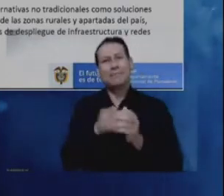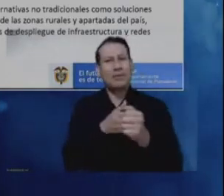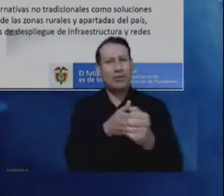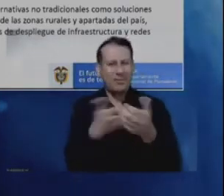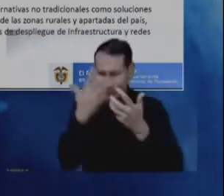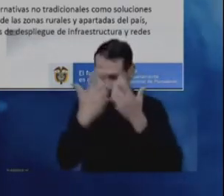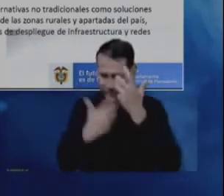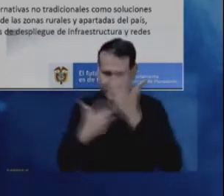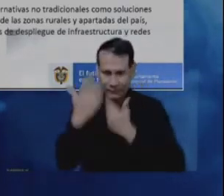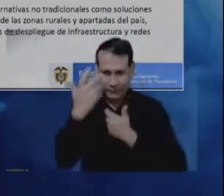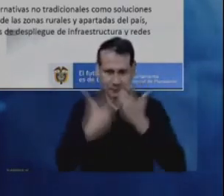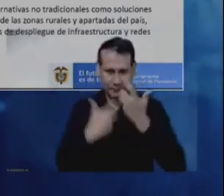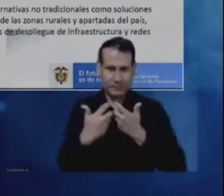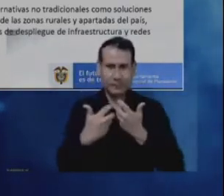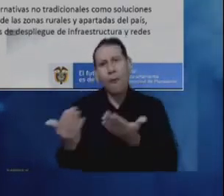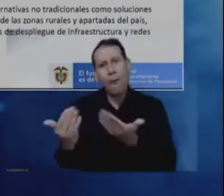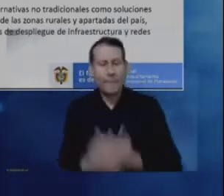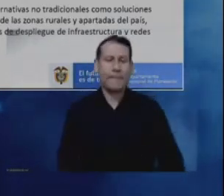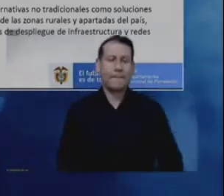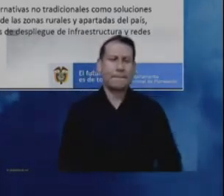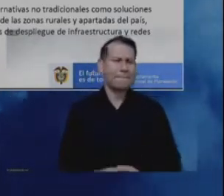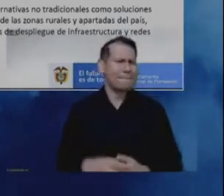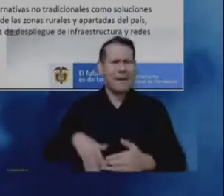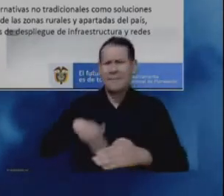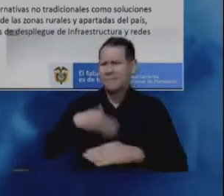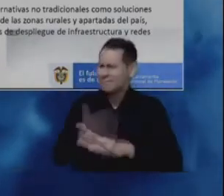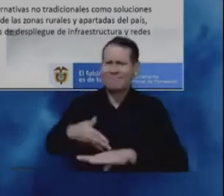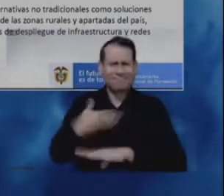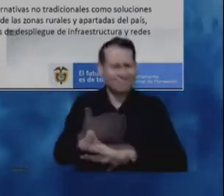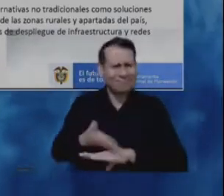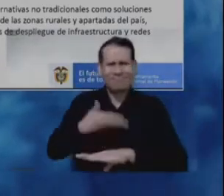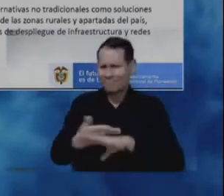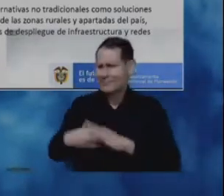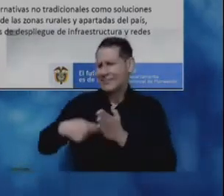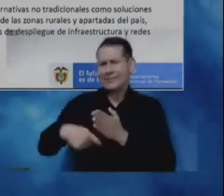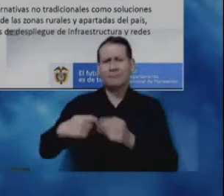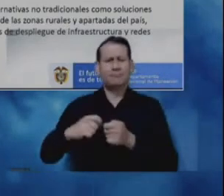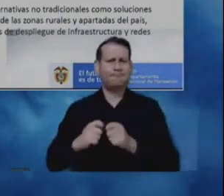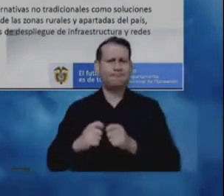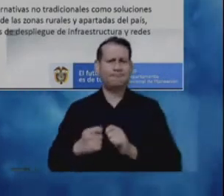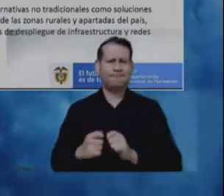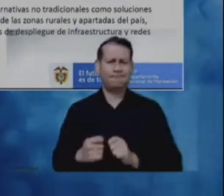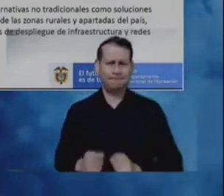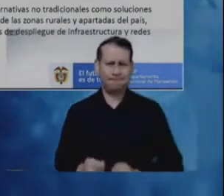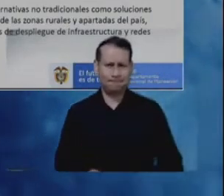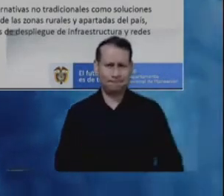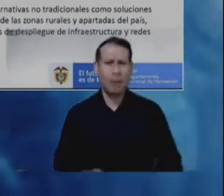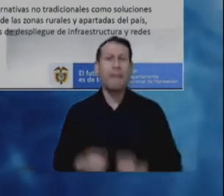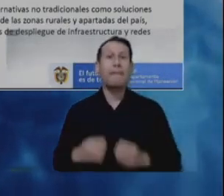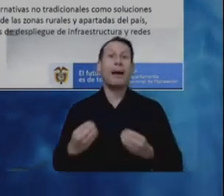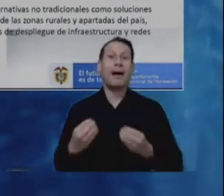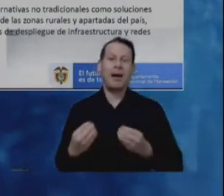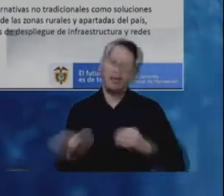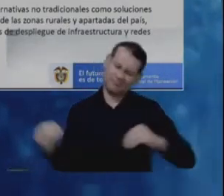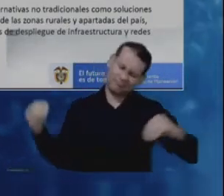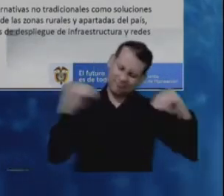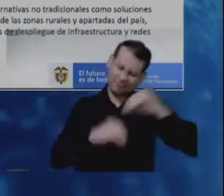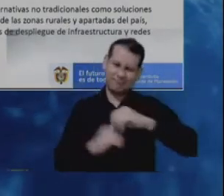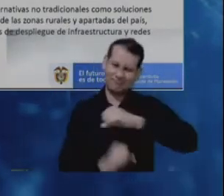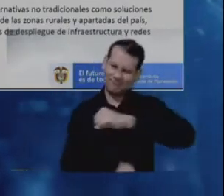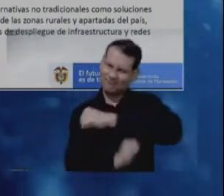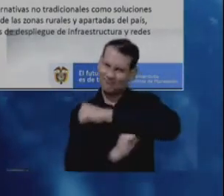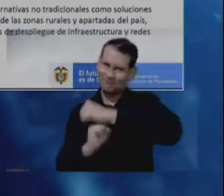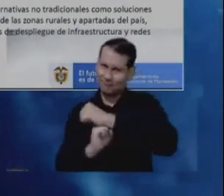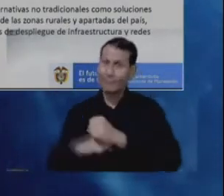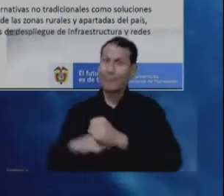proponer modificaciones, todo lo que sea, que podamos recibir insumos para sentar unas bases muy fuertes dentro del próximo Plan Nacional de Desarrollo. Con esta